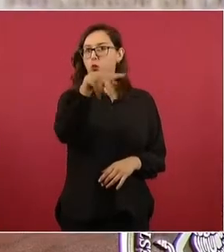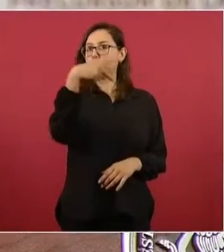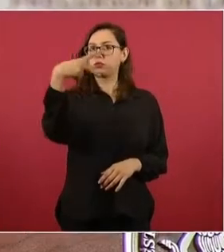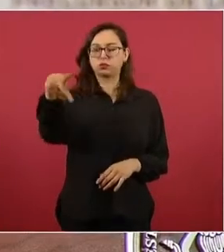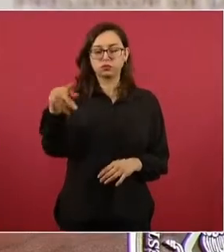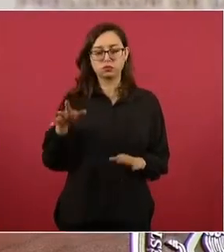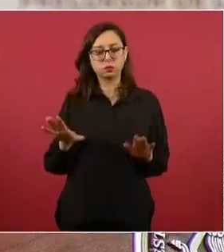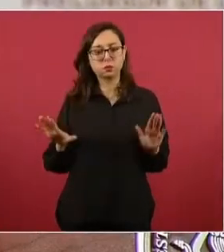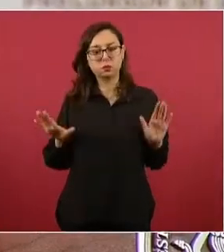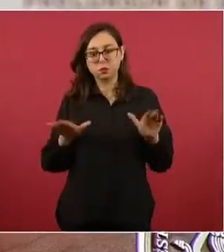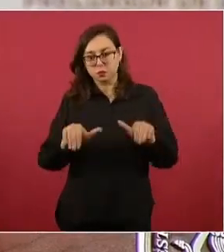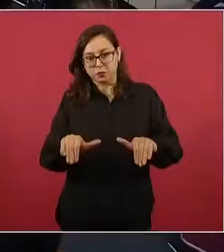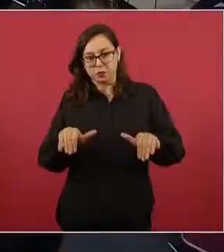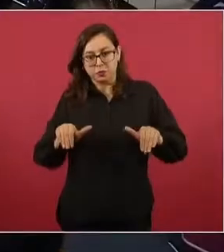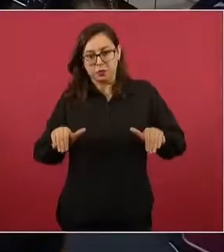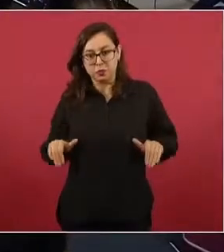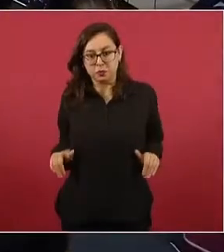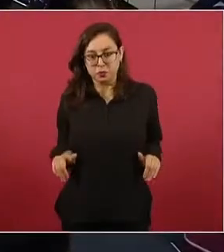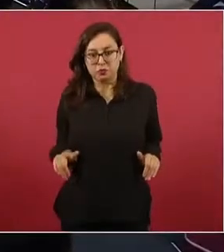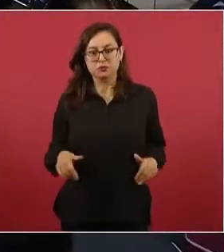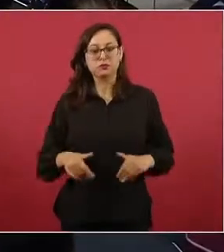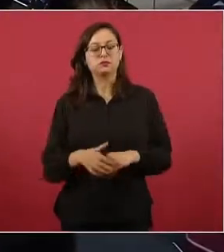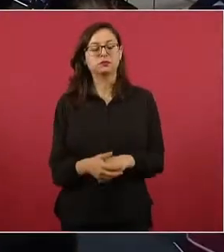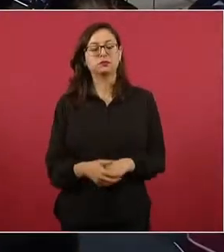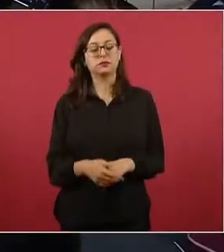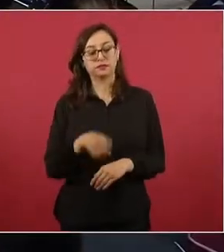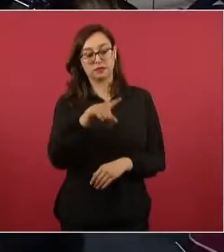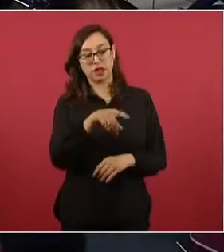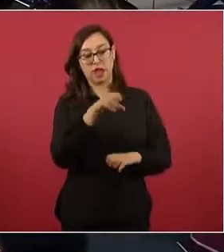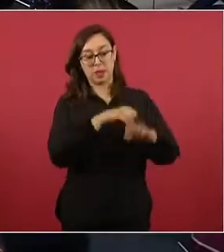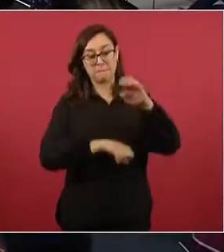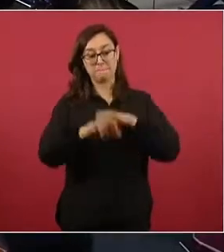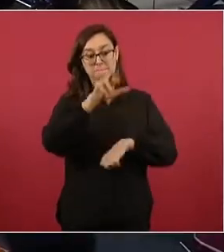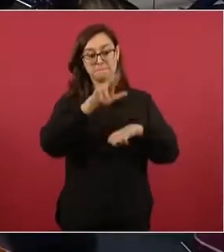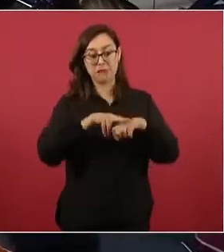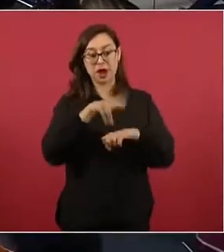Entonces, nuestro apoyo a